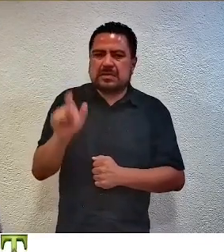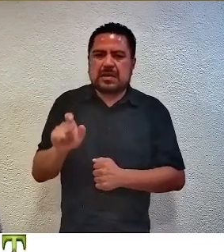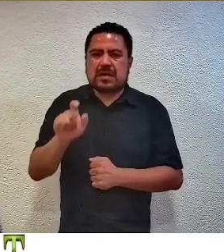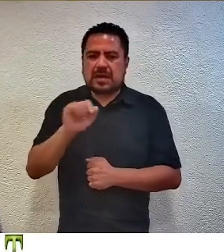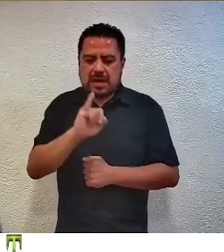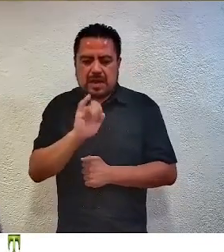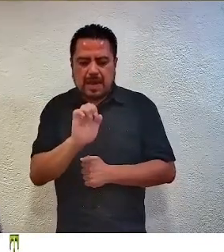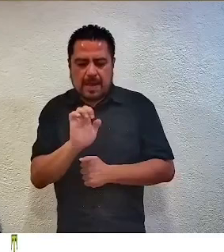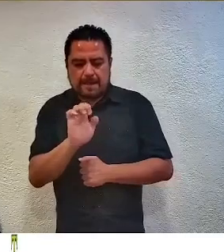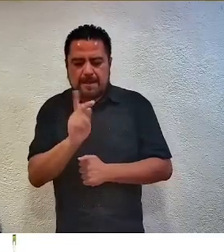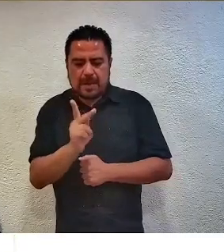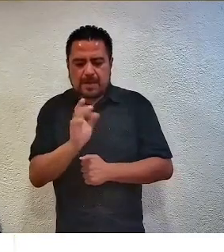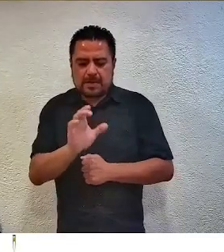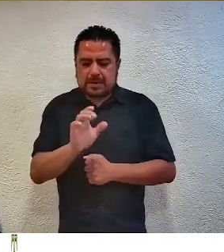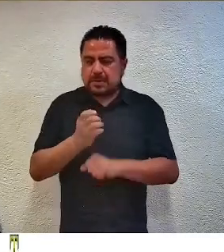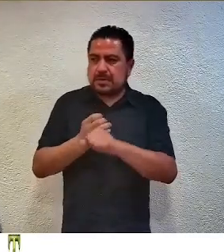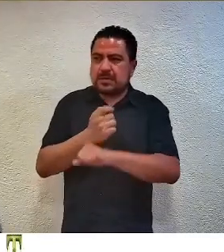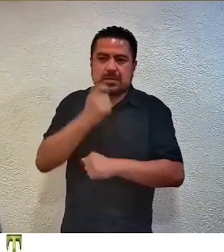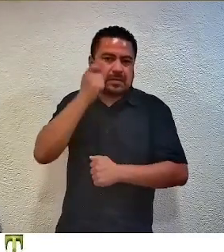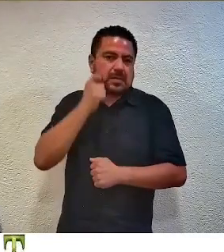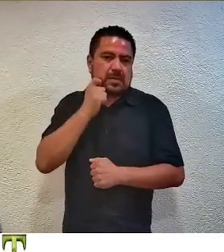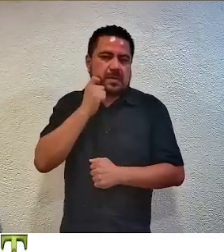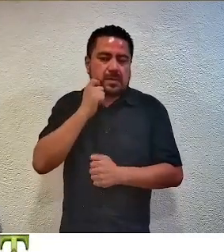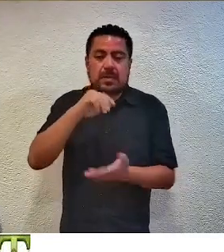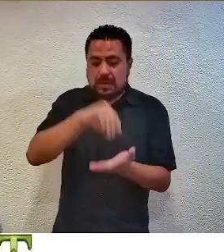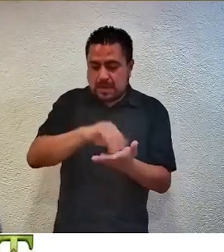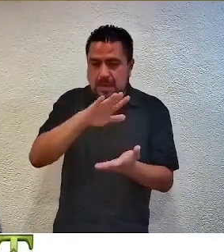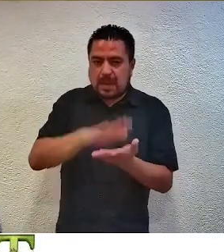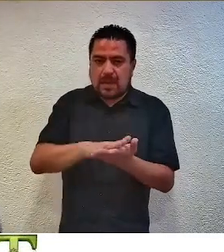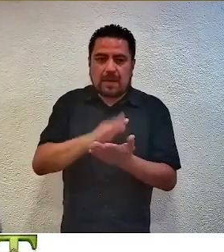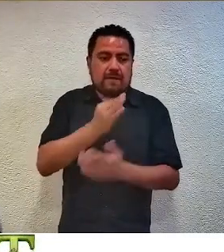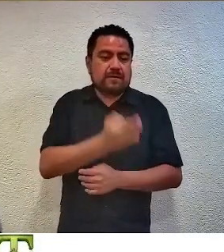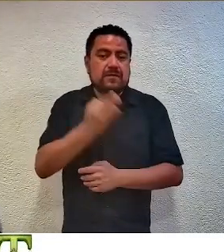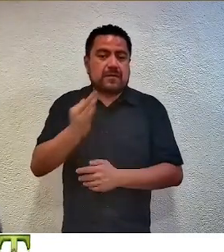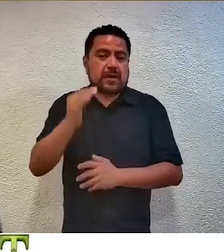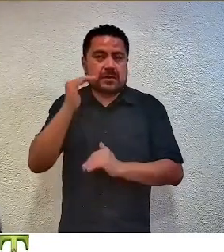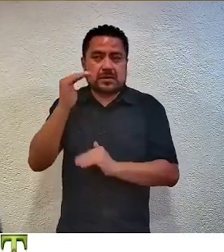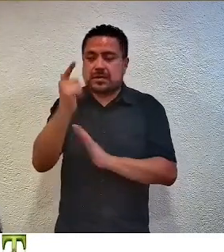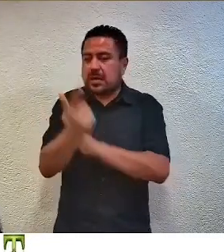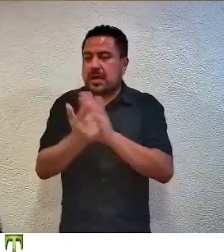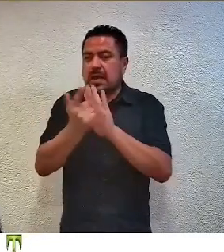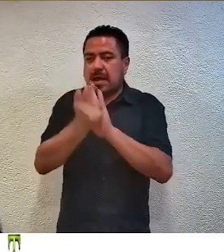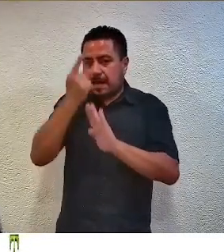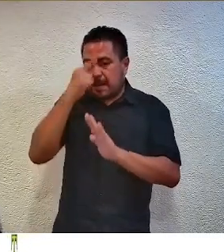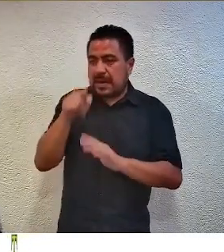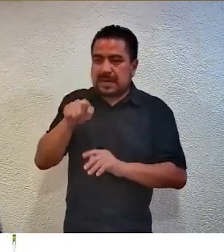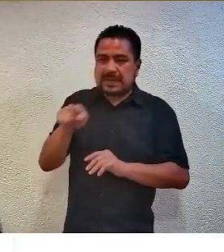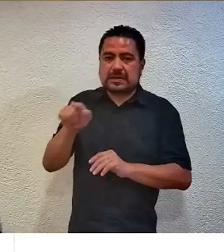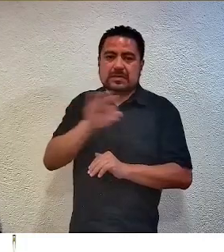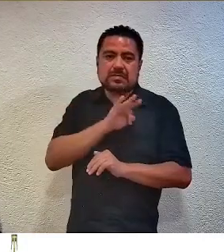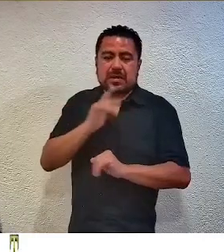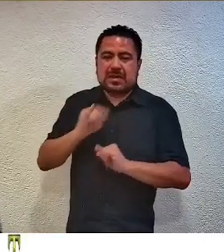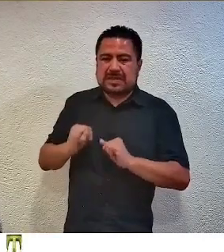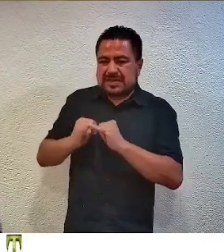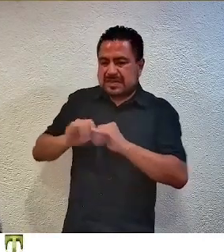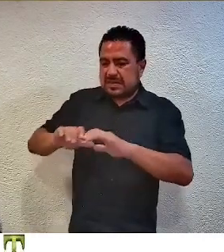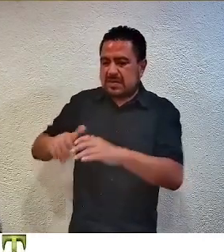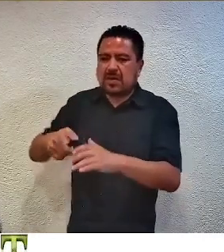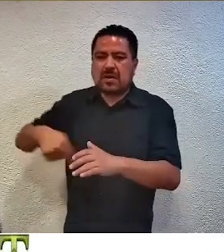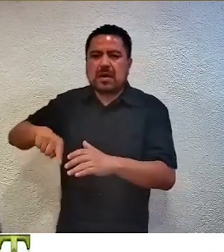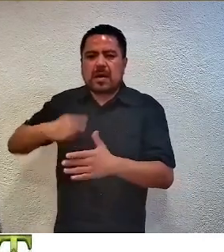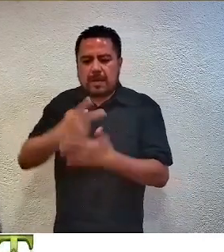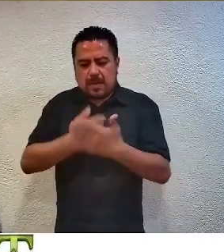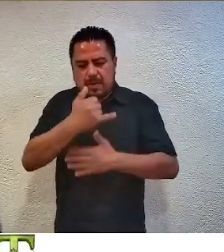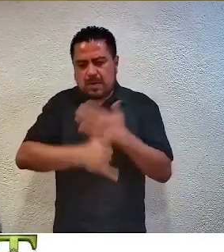Instituto Electoral y de Participación Ciudadana del Estado de Guerrero establezca un plazo legal para que la Coordinación de lo Contencioso Electoral remita el proyecto de